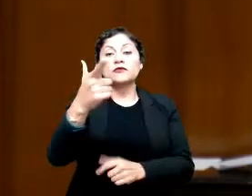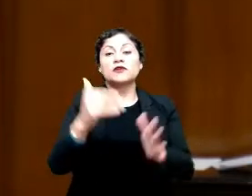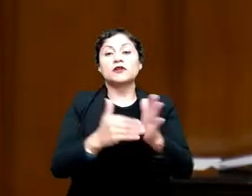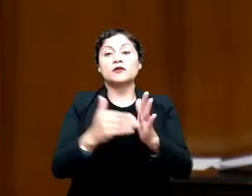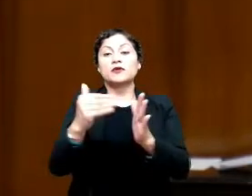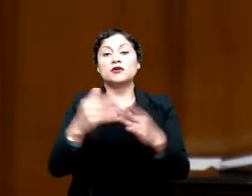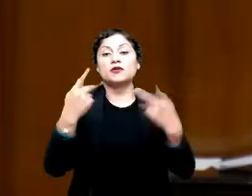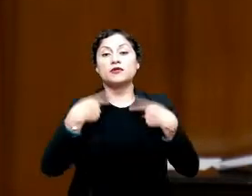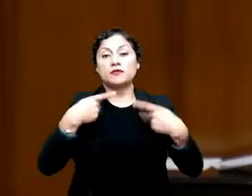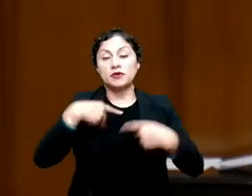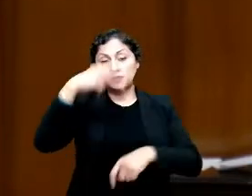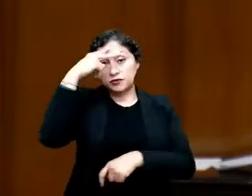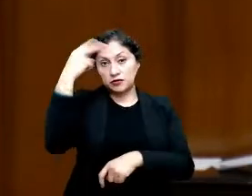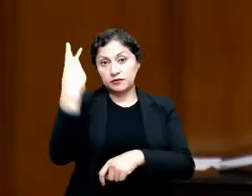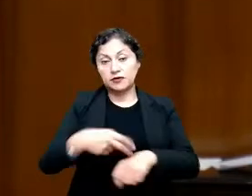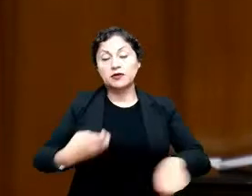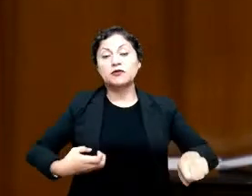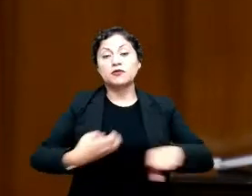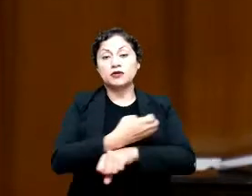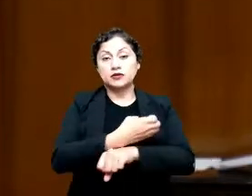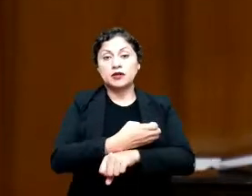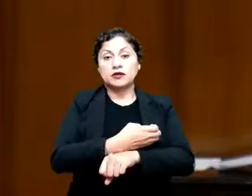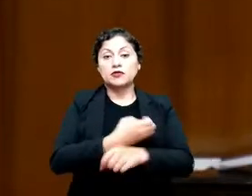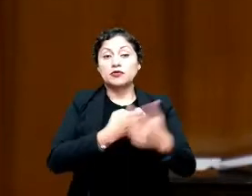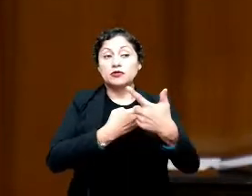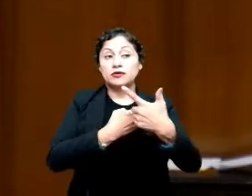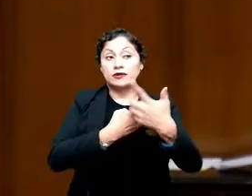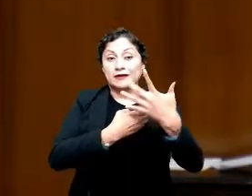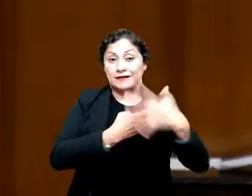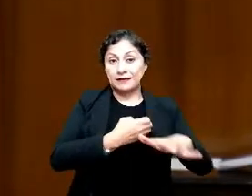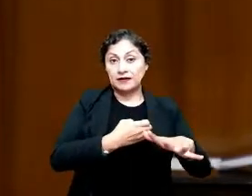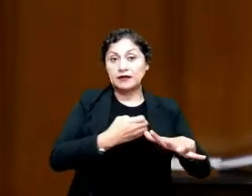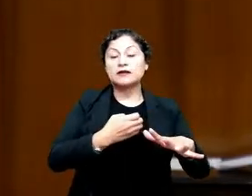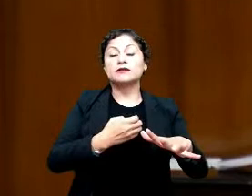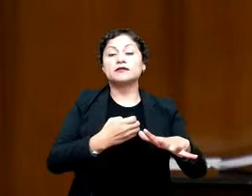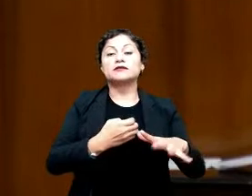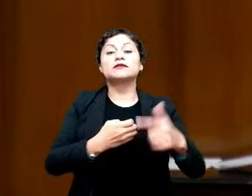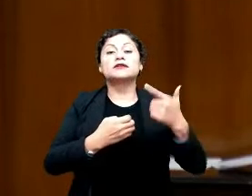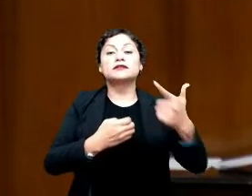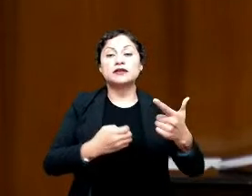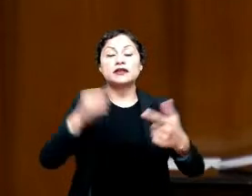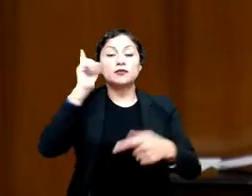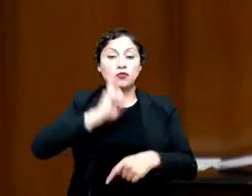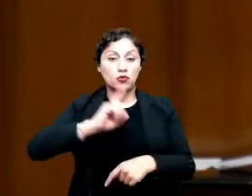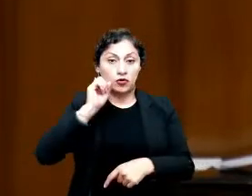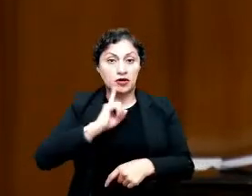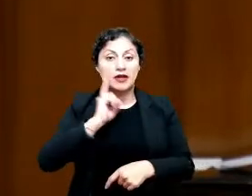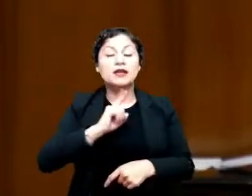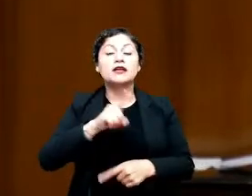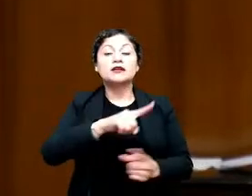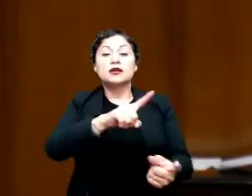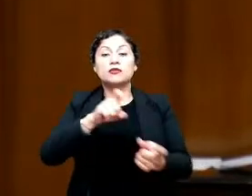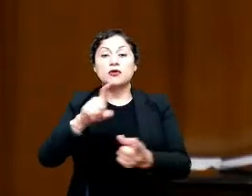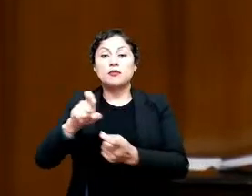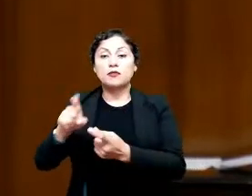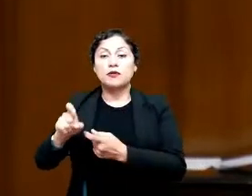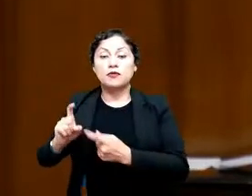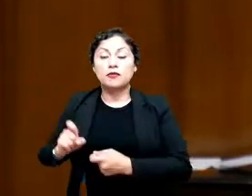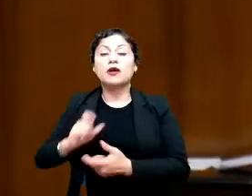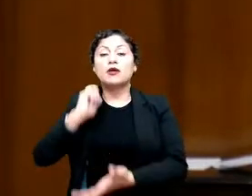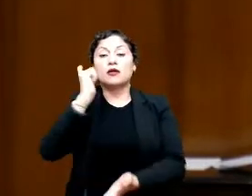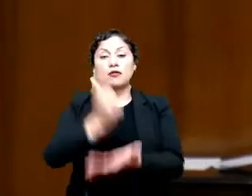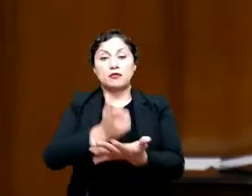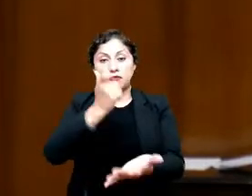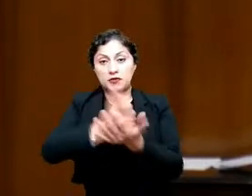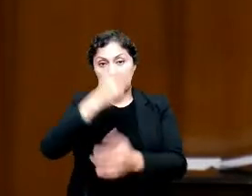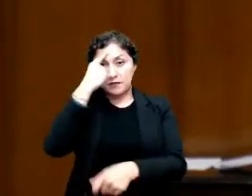mexiquenses, 6 de cada 10 son mujeres. 7 de cada 10 pesos del presupuesto programable se destinan a combatir la